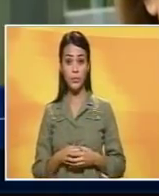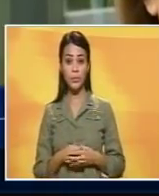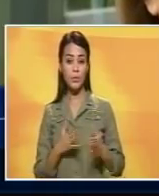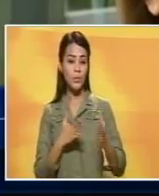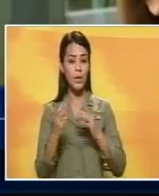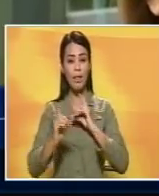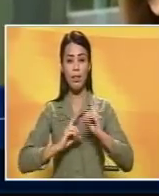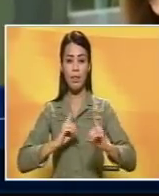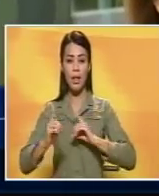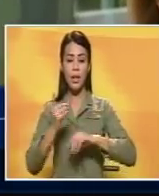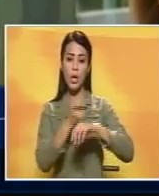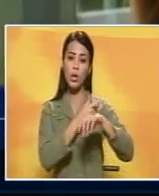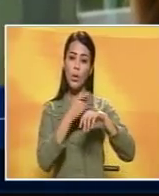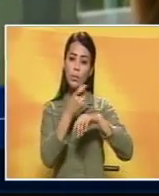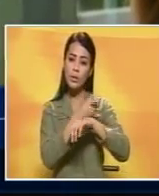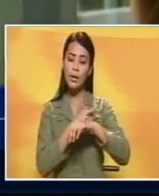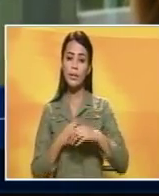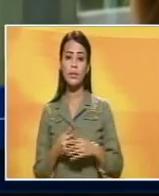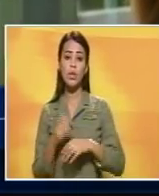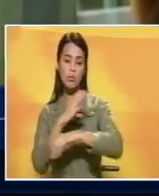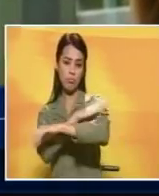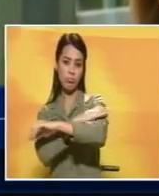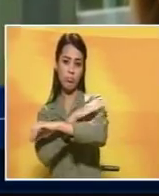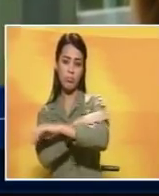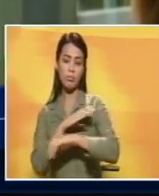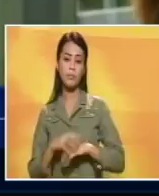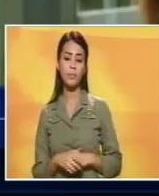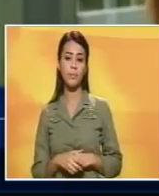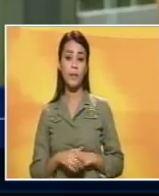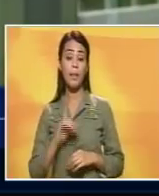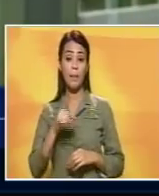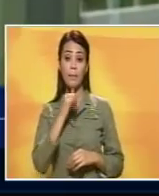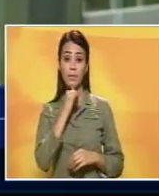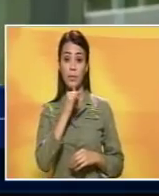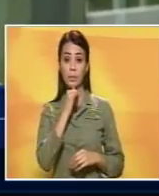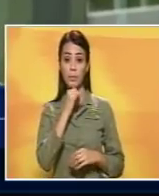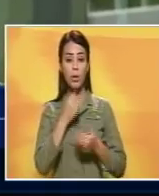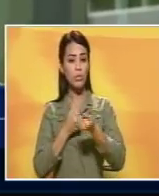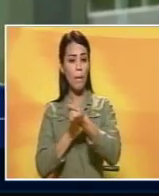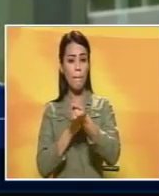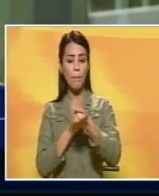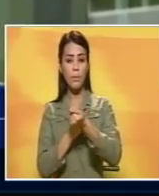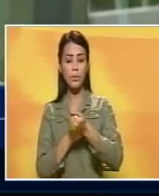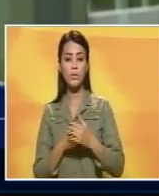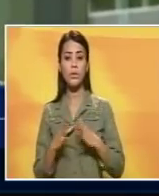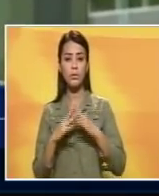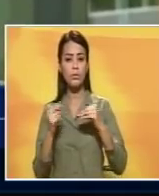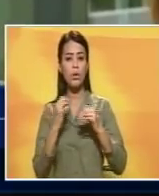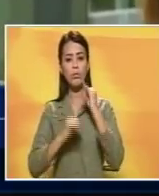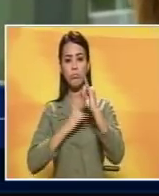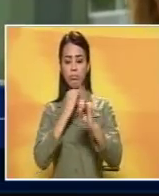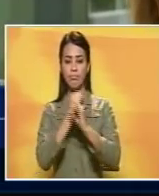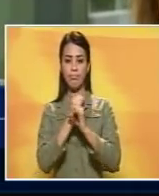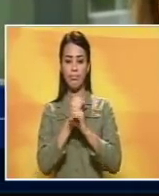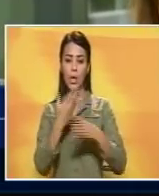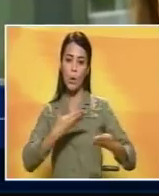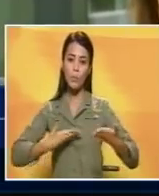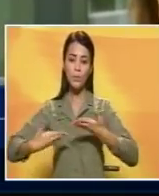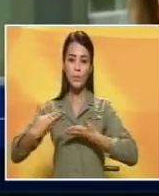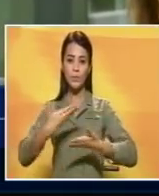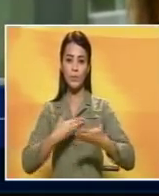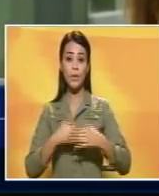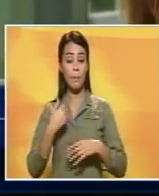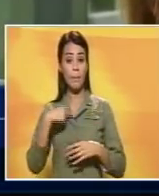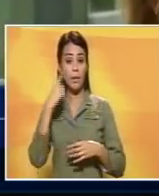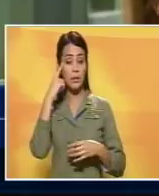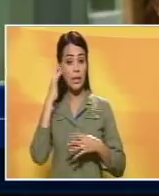del diálogo entre el gobierno y la coalición opositora. Dastis reiteró su respaldo a la mediación internacional en las negociaciones y